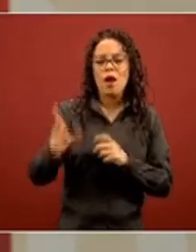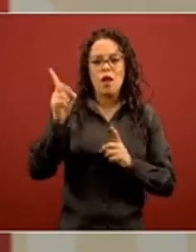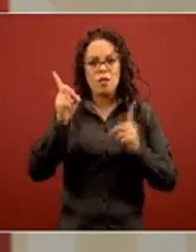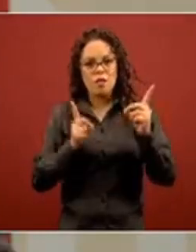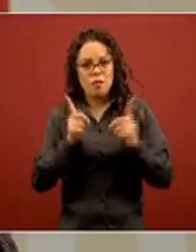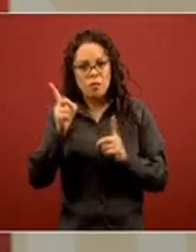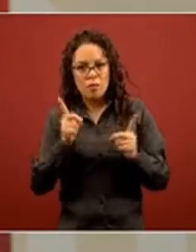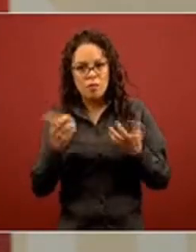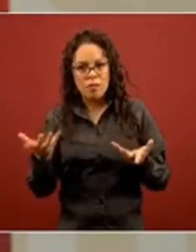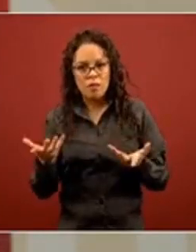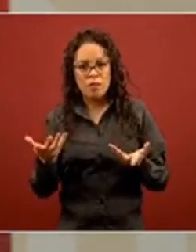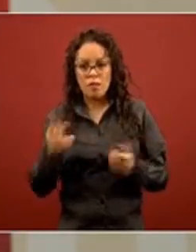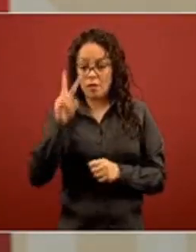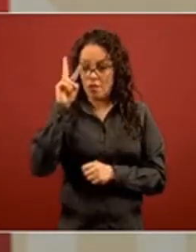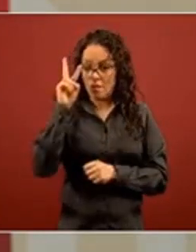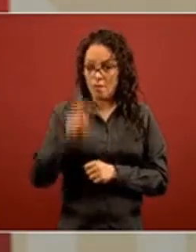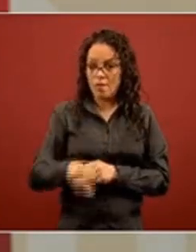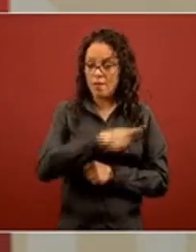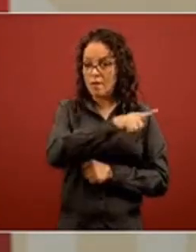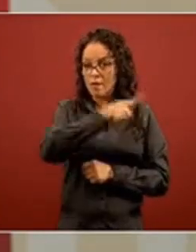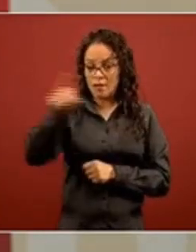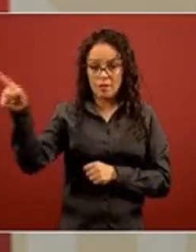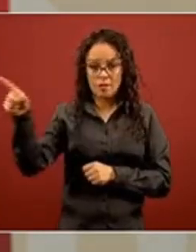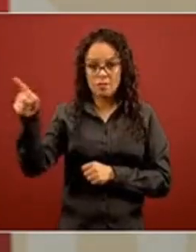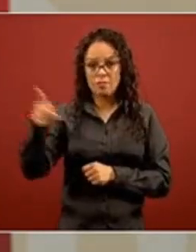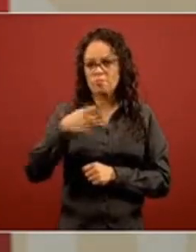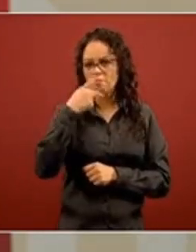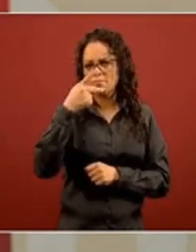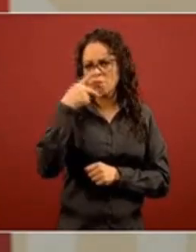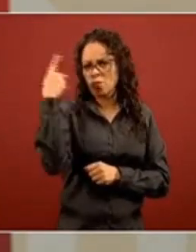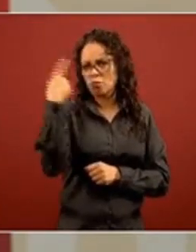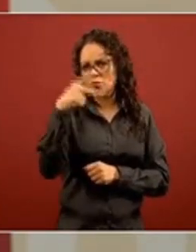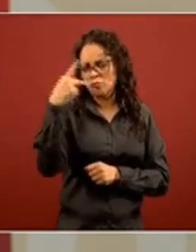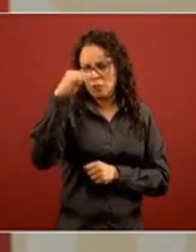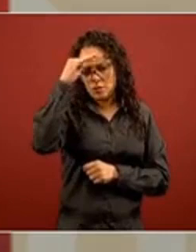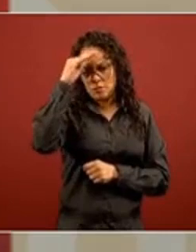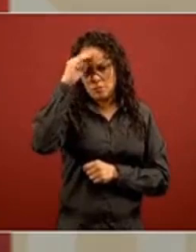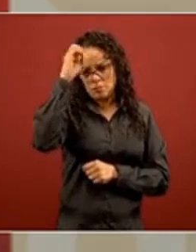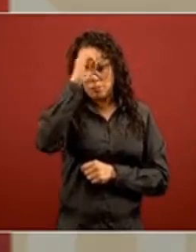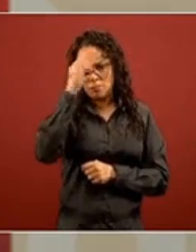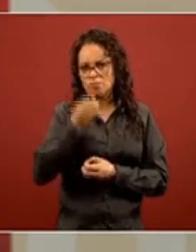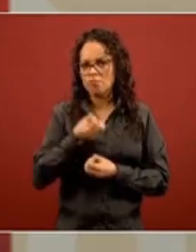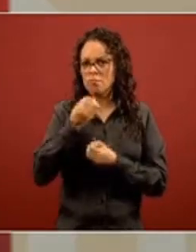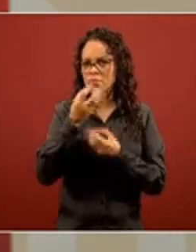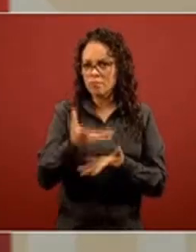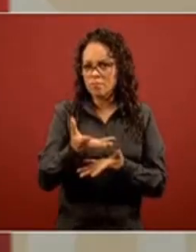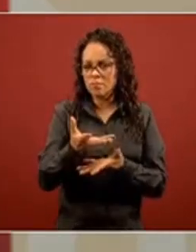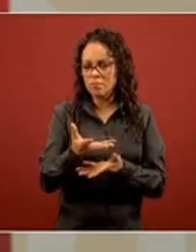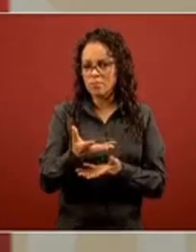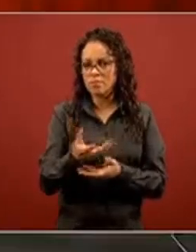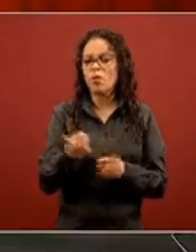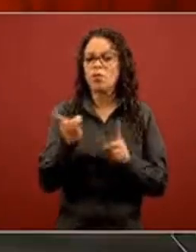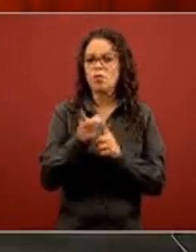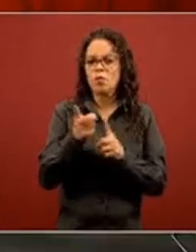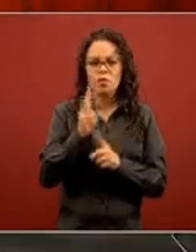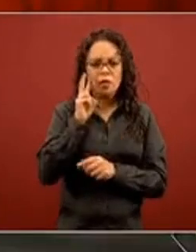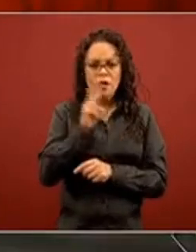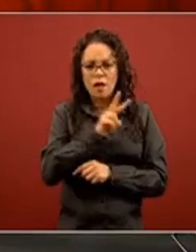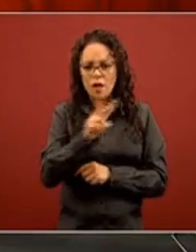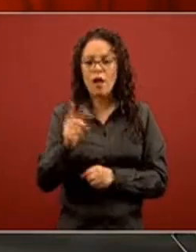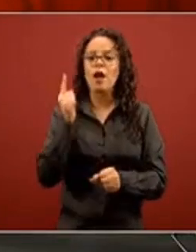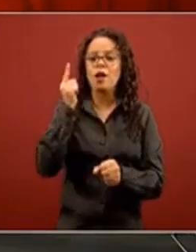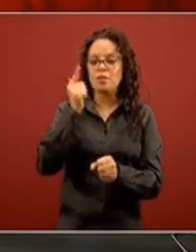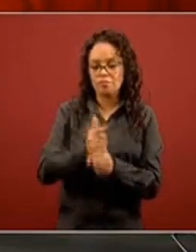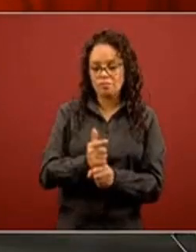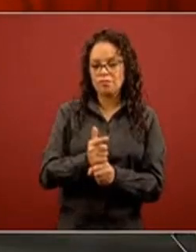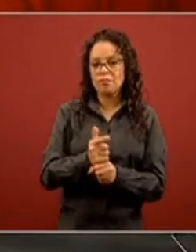opinión del público, porque a veces a través de redes sociales, a través mediante los medios de comunicación, a